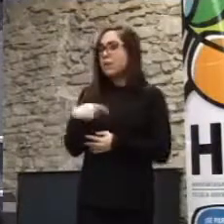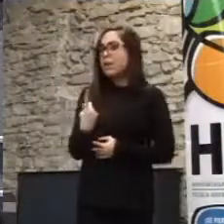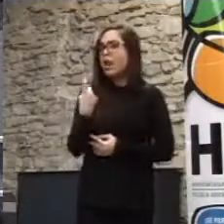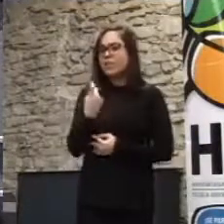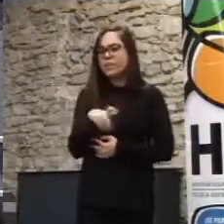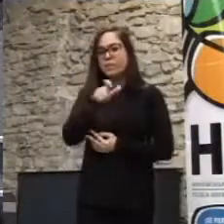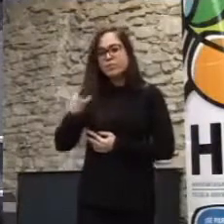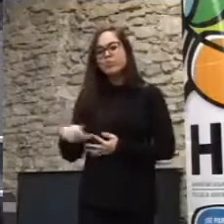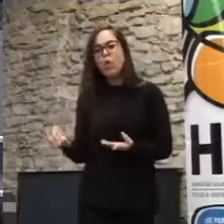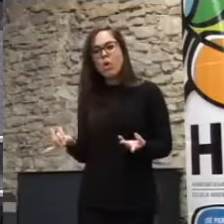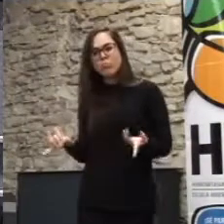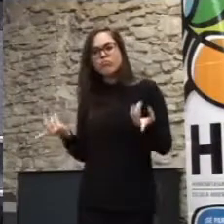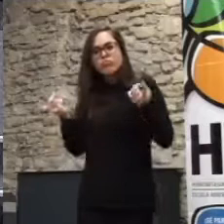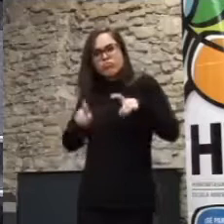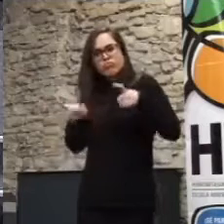reunirse,